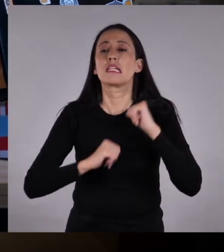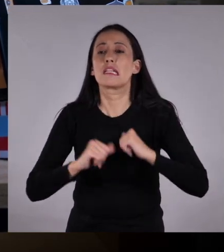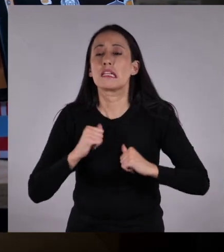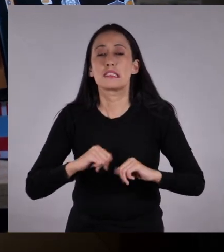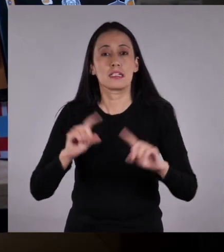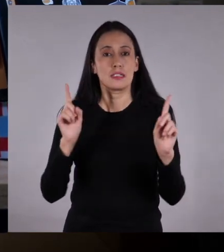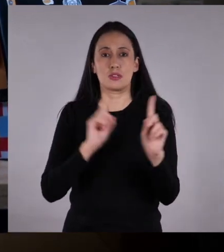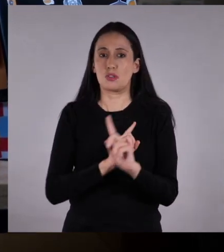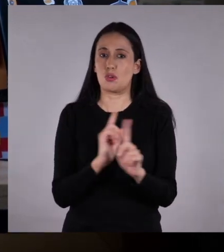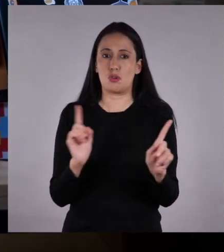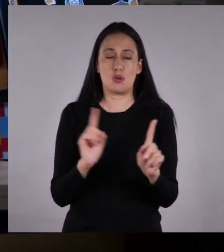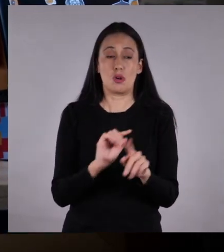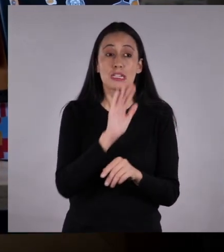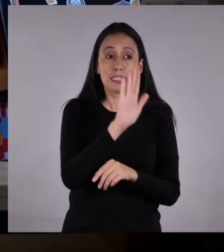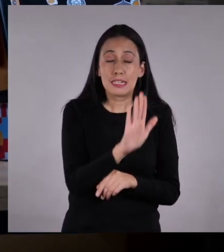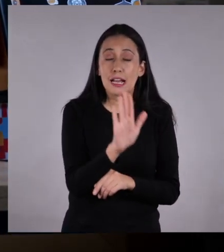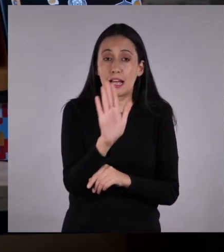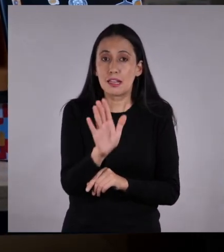distinta.